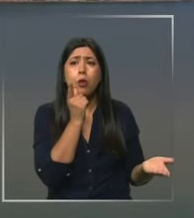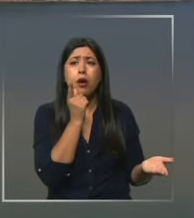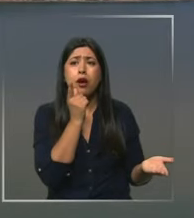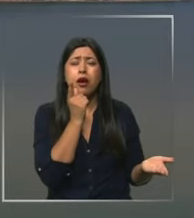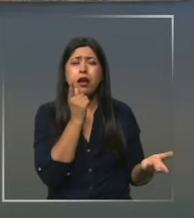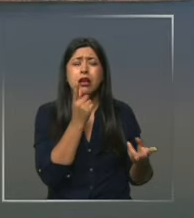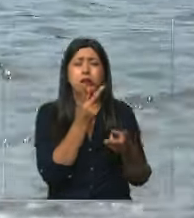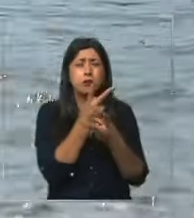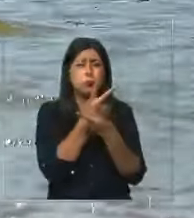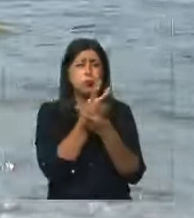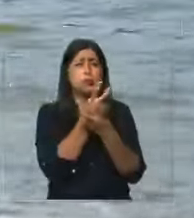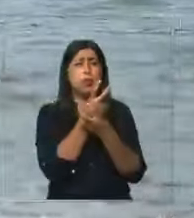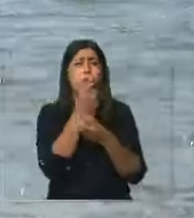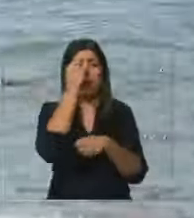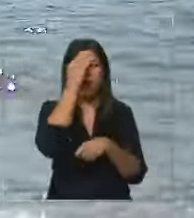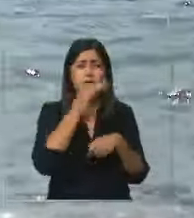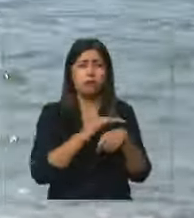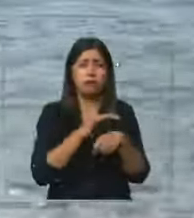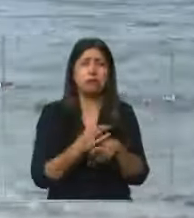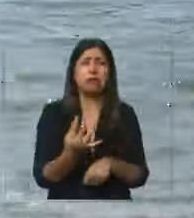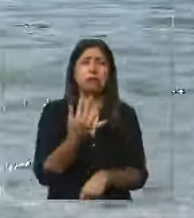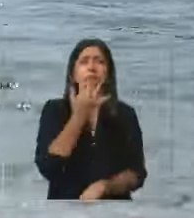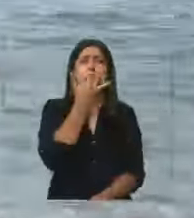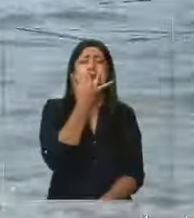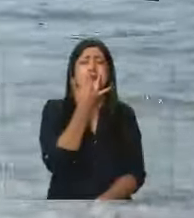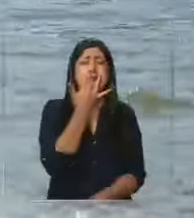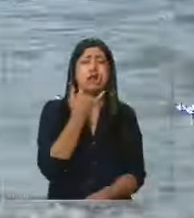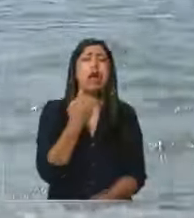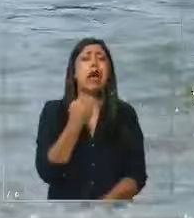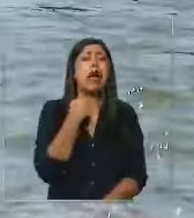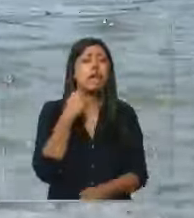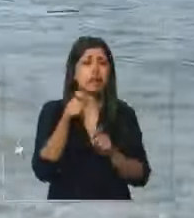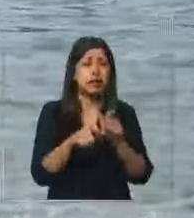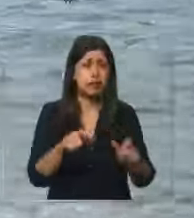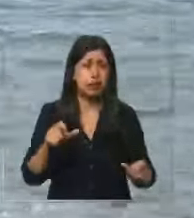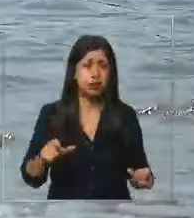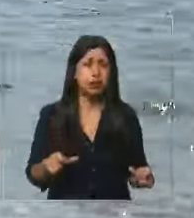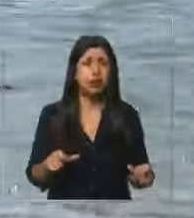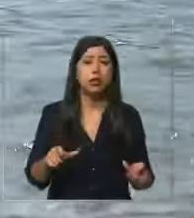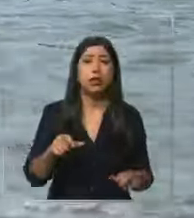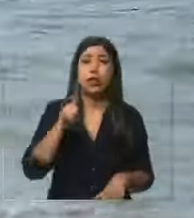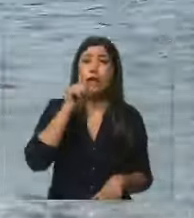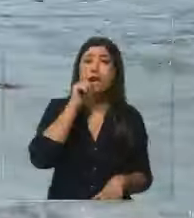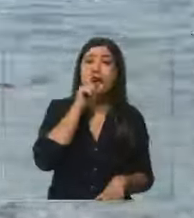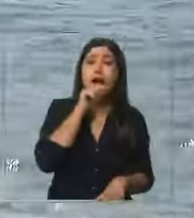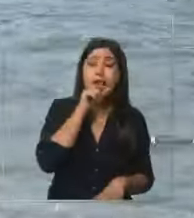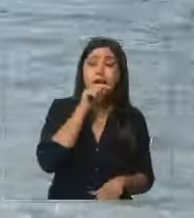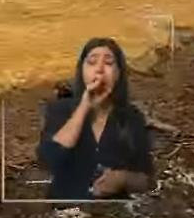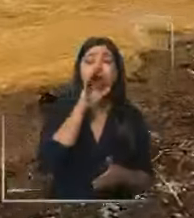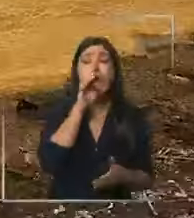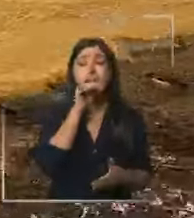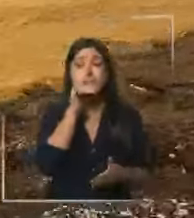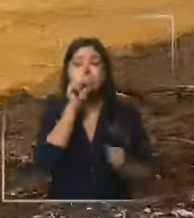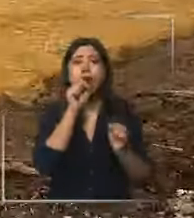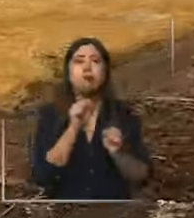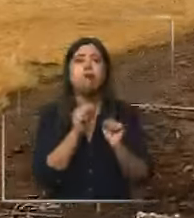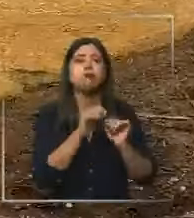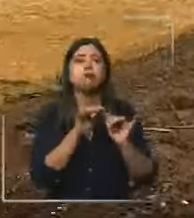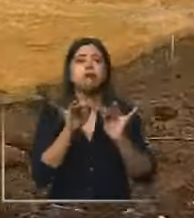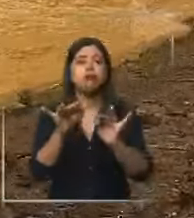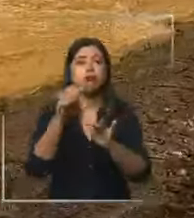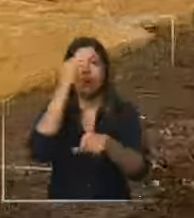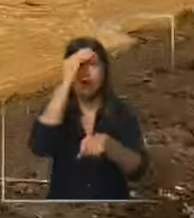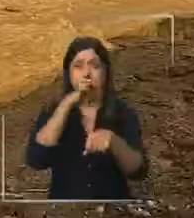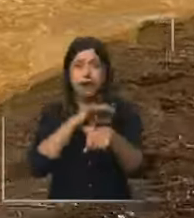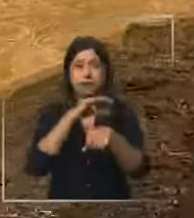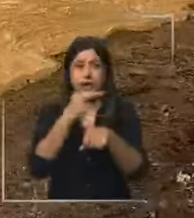a infecciones o contaminantes que puedan afectar a las personas. Las aves pueden transmitir diversos tipos de infecciones a los seres